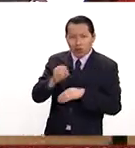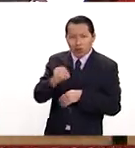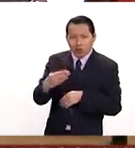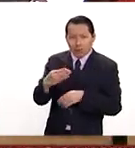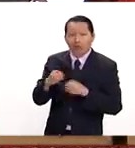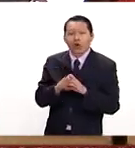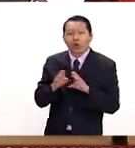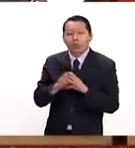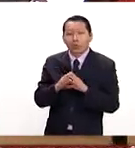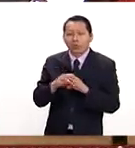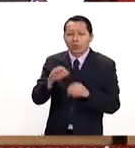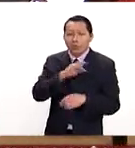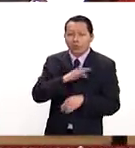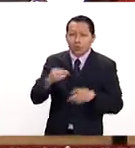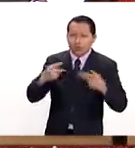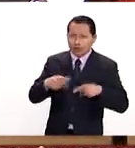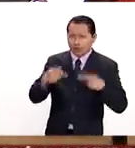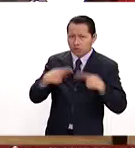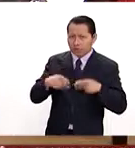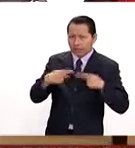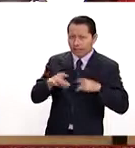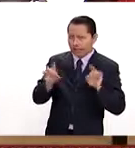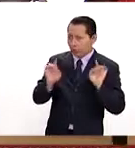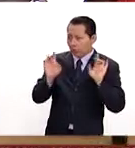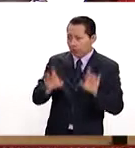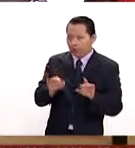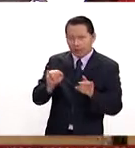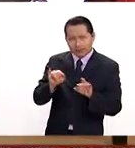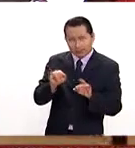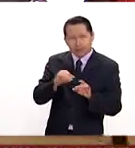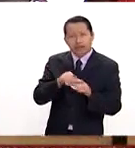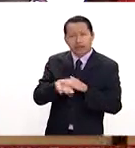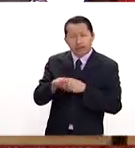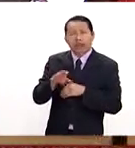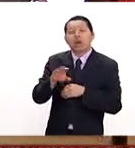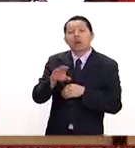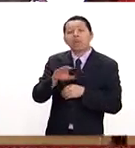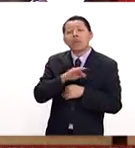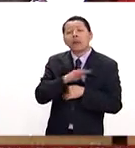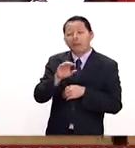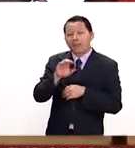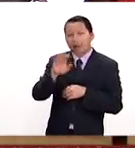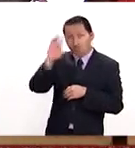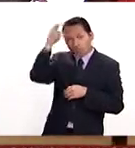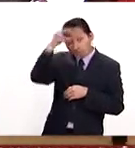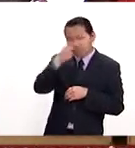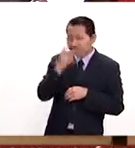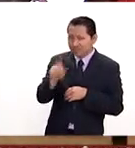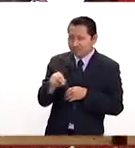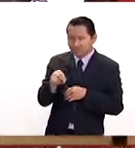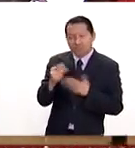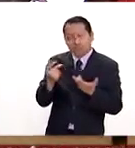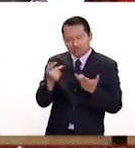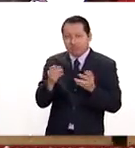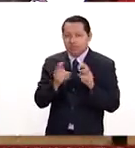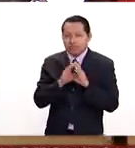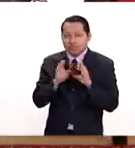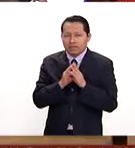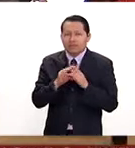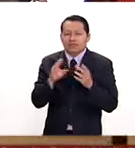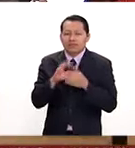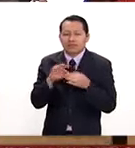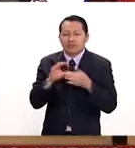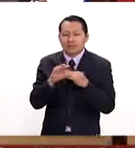de recibir ciertos refugiados que estaban en Australia y que al parecer Donald Trump dijo no. Pero en efecto, aquí el punto tiene que ver mucho